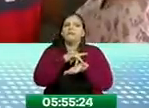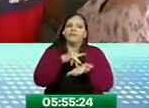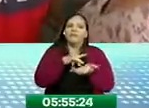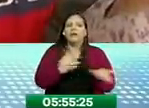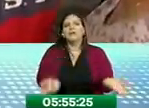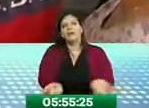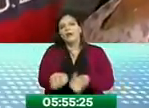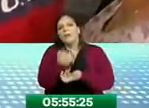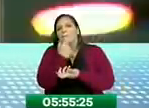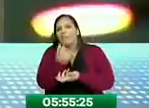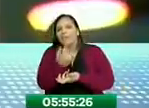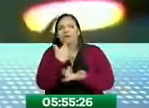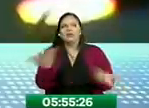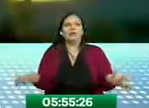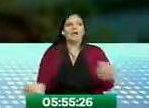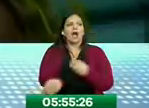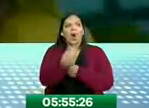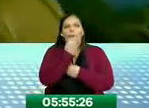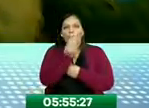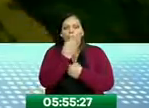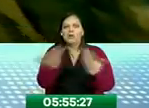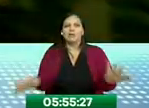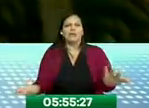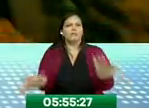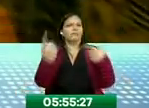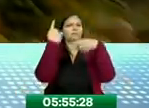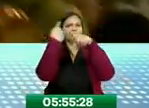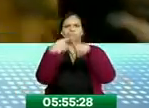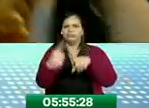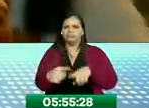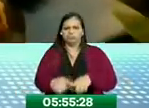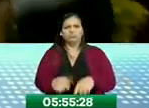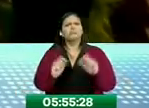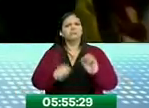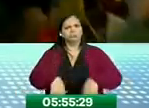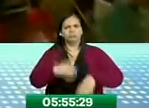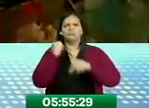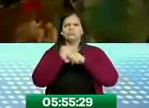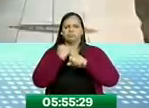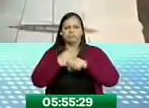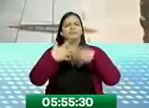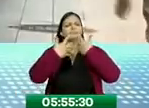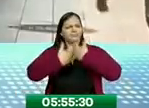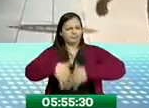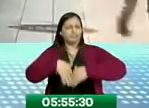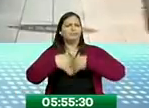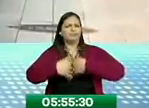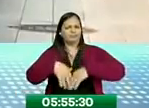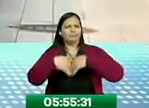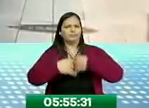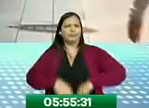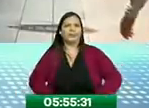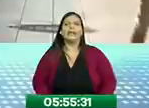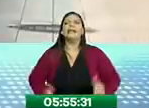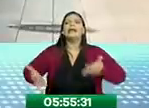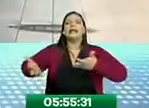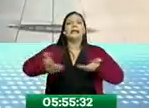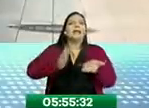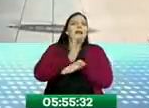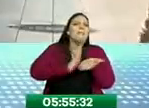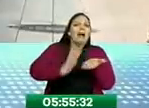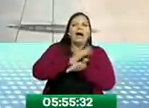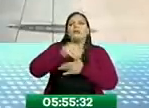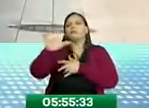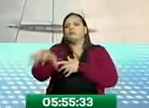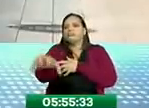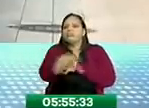y todo aquello. Los supermercados van a estar abiertos, las tiendas también, las tiendas, los abarrotes, ha dicho, las tiendas de los barrios, los abarrotes,